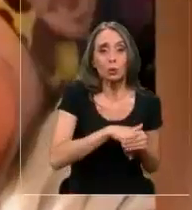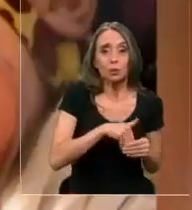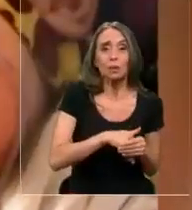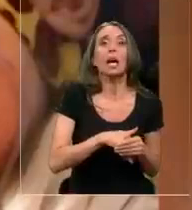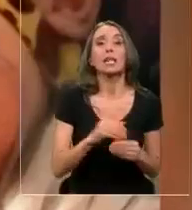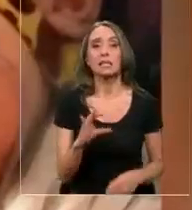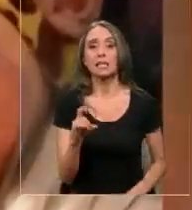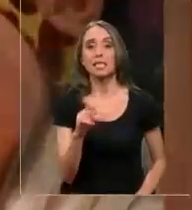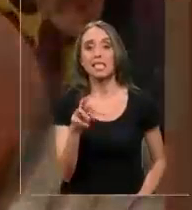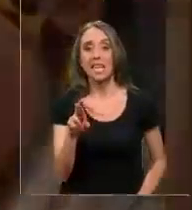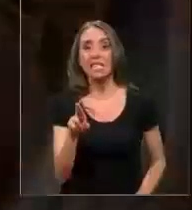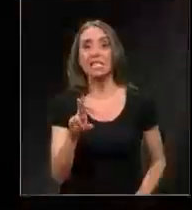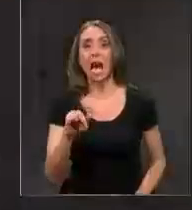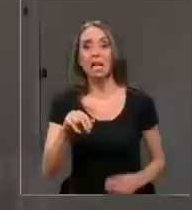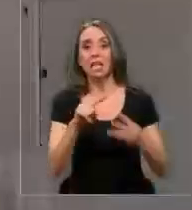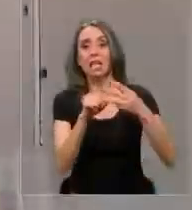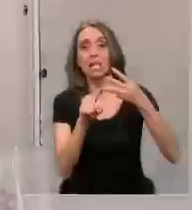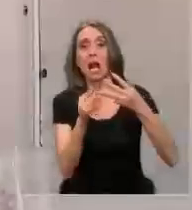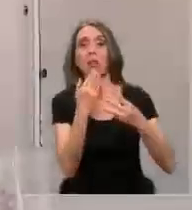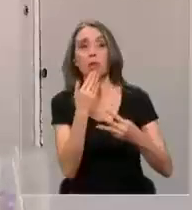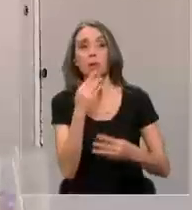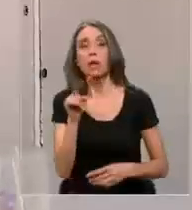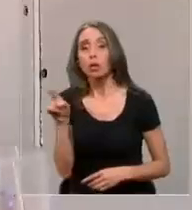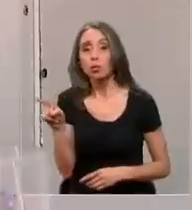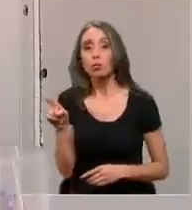dando cesar y ruina